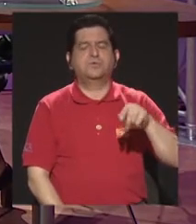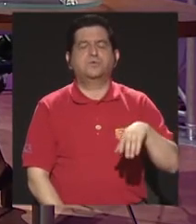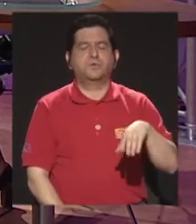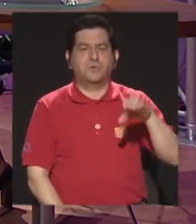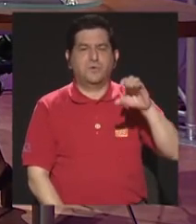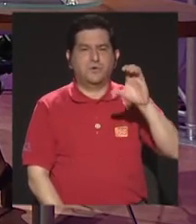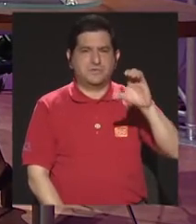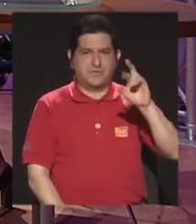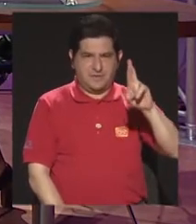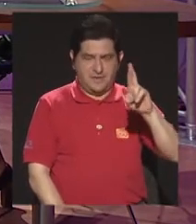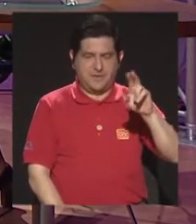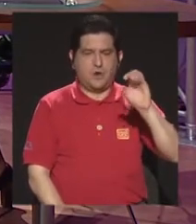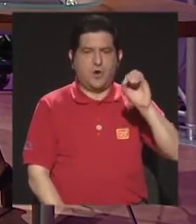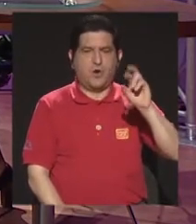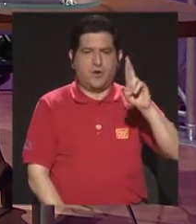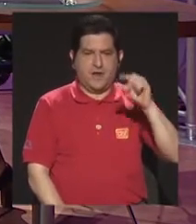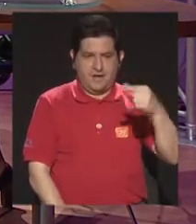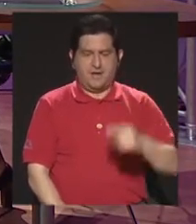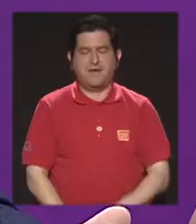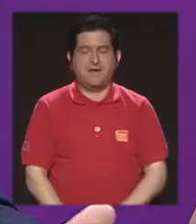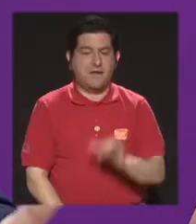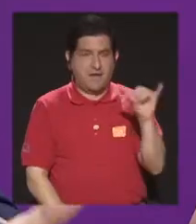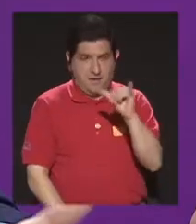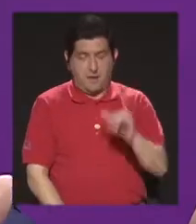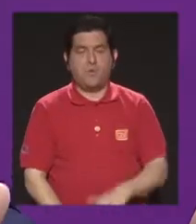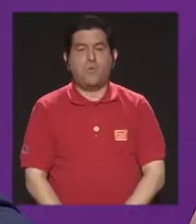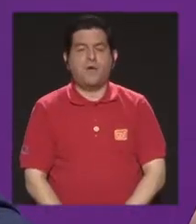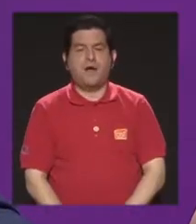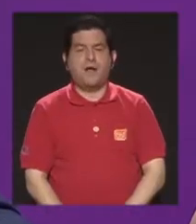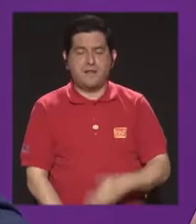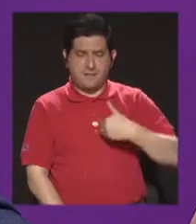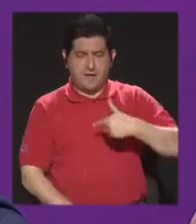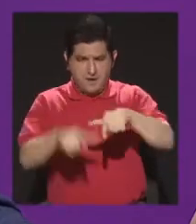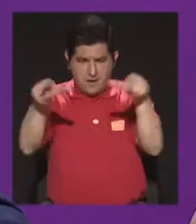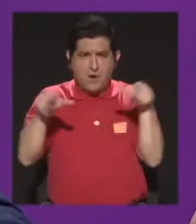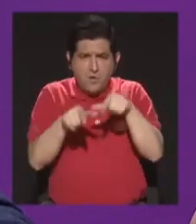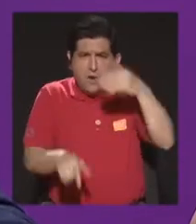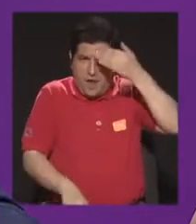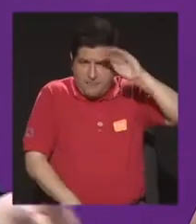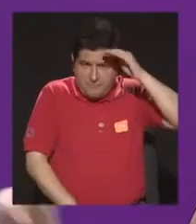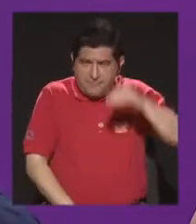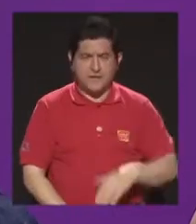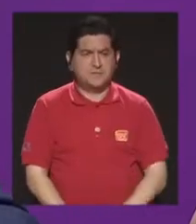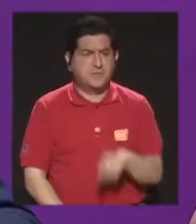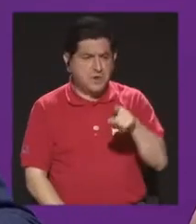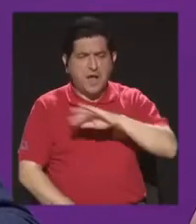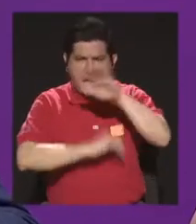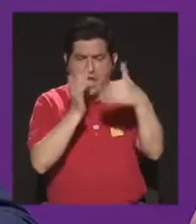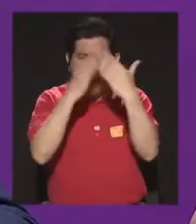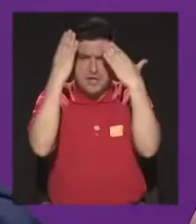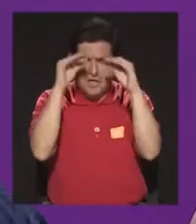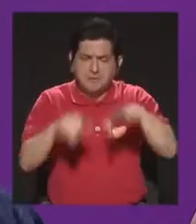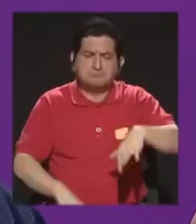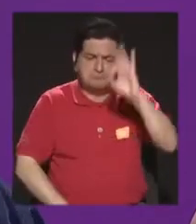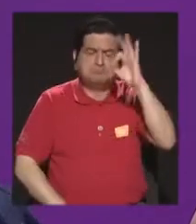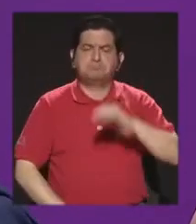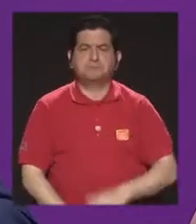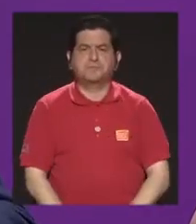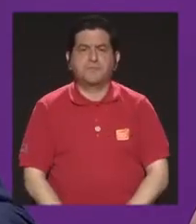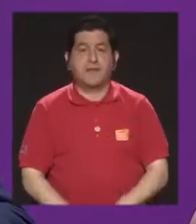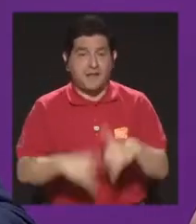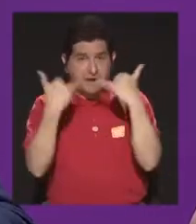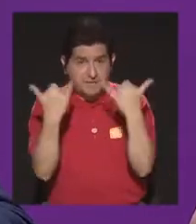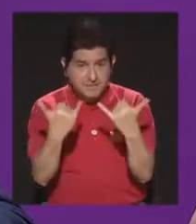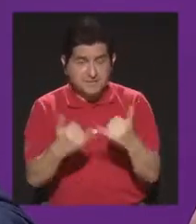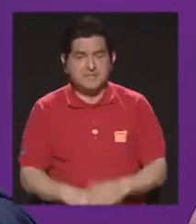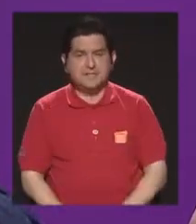heyholabaccostarrica.org, perdón. También tenemos una página de Facebook que es heyholabaccr, en donde está toda la información. Entonces, una vez que se